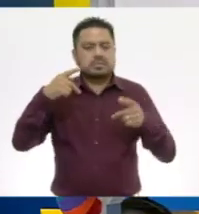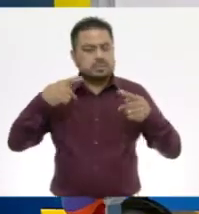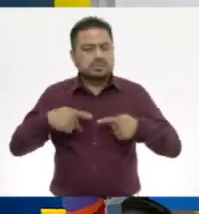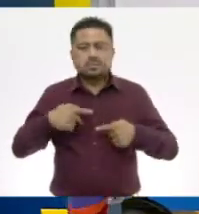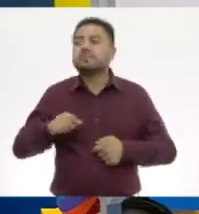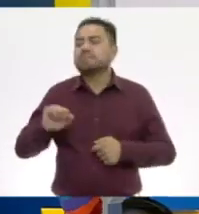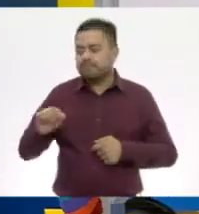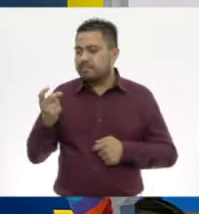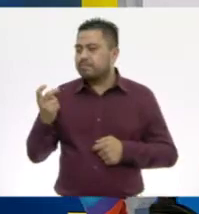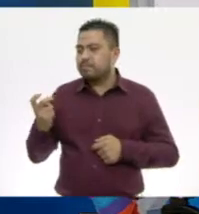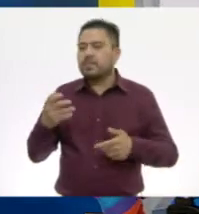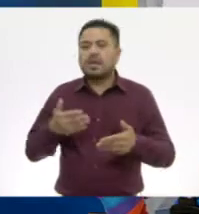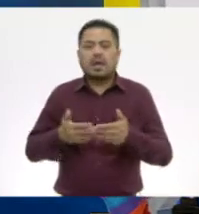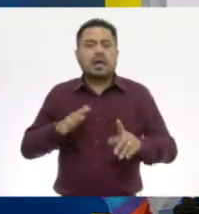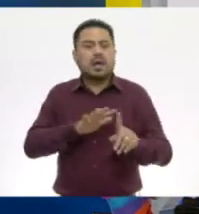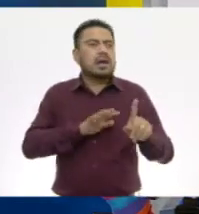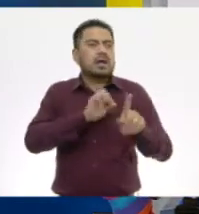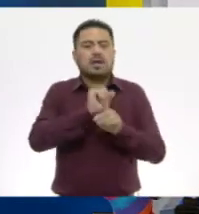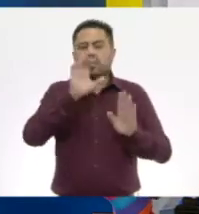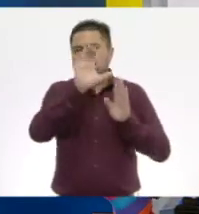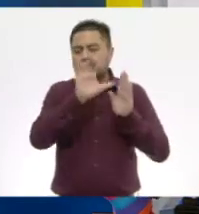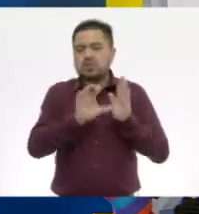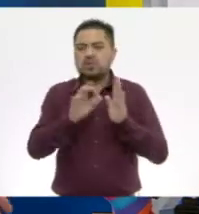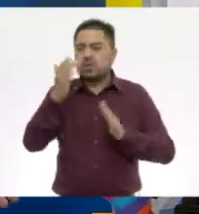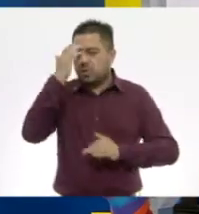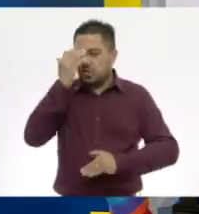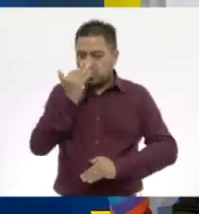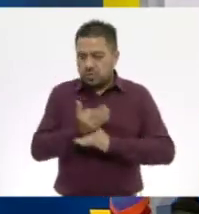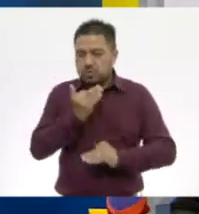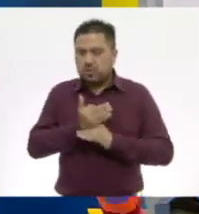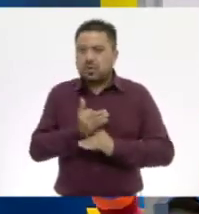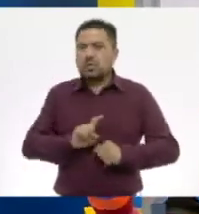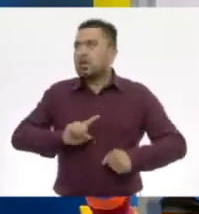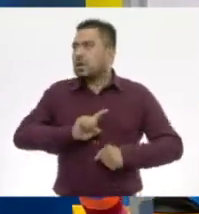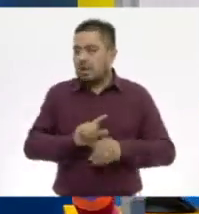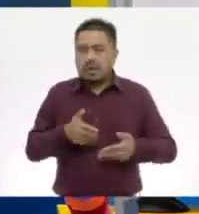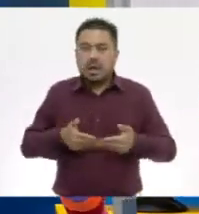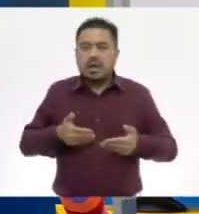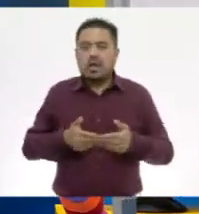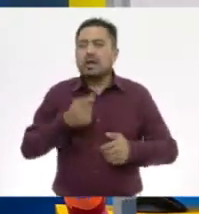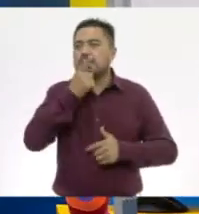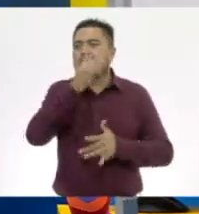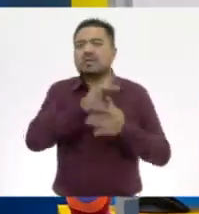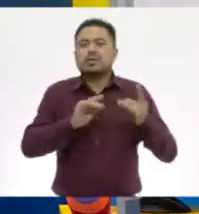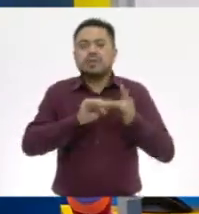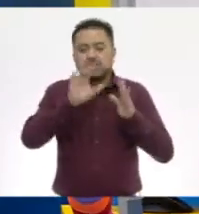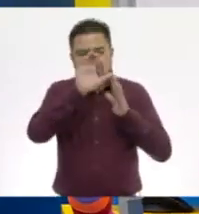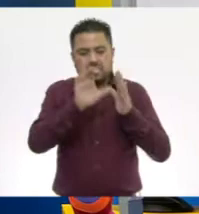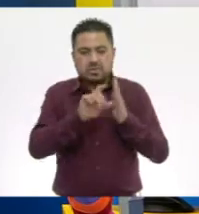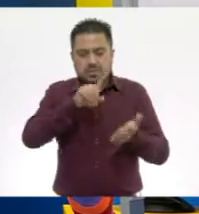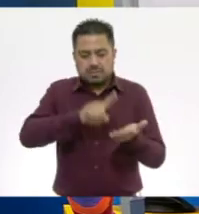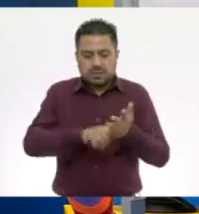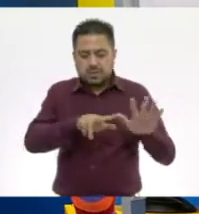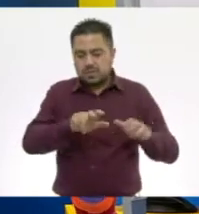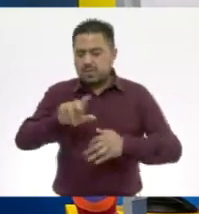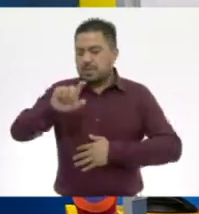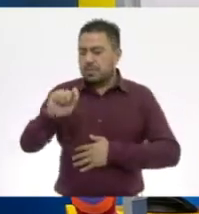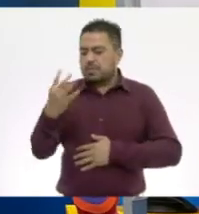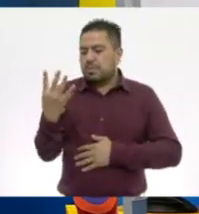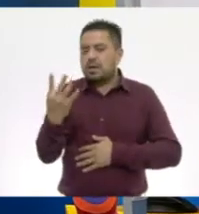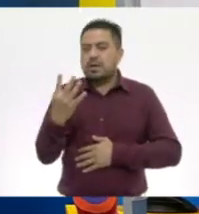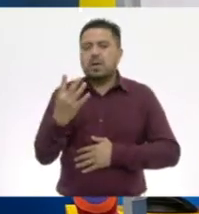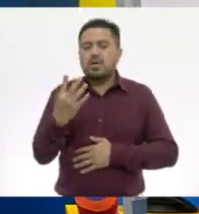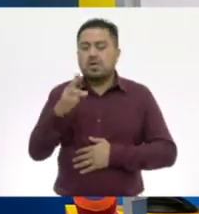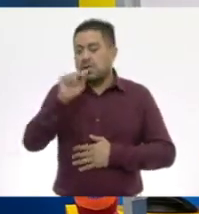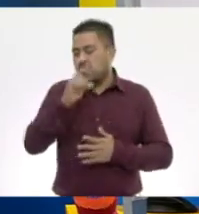es, hasta llegar a la Constitución que conocemos hoy en día. Es decir, la Constitución de 1824